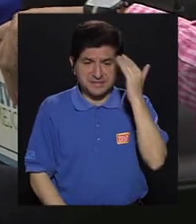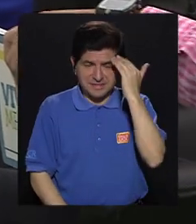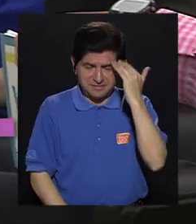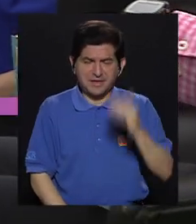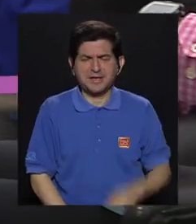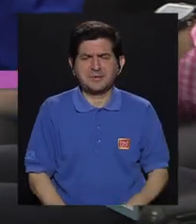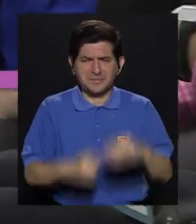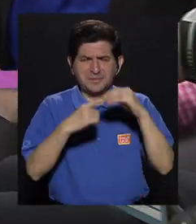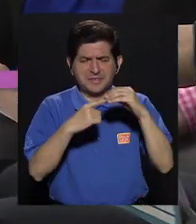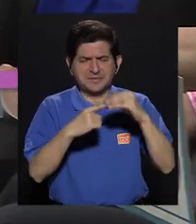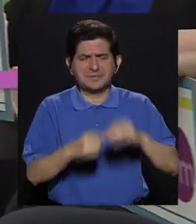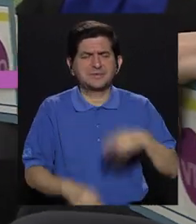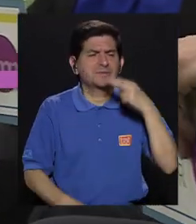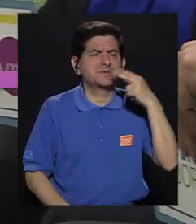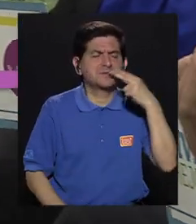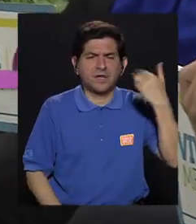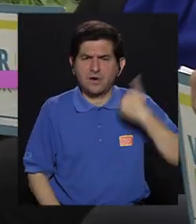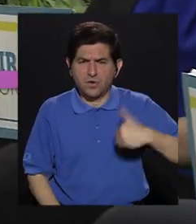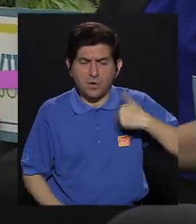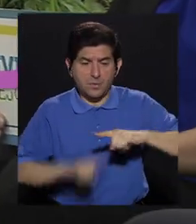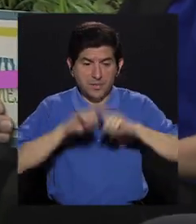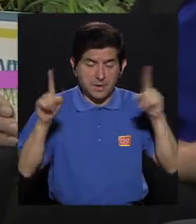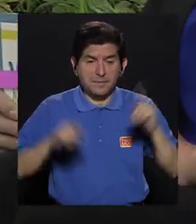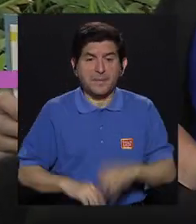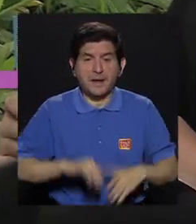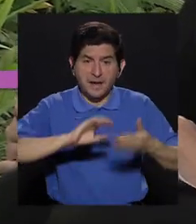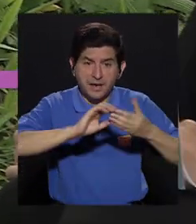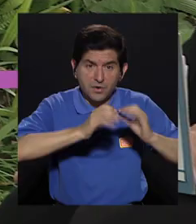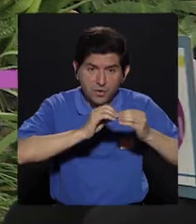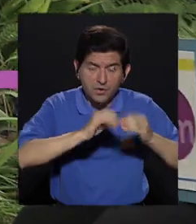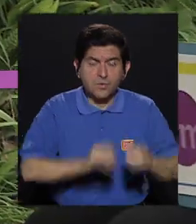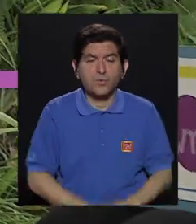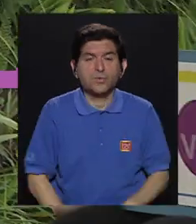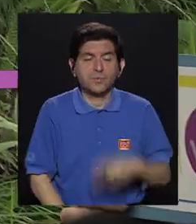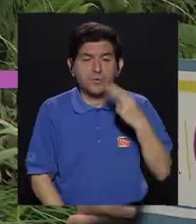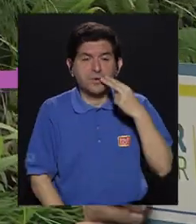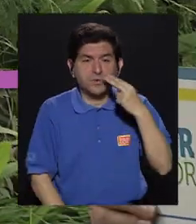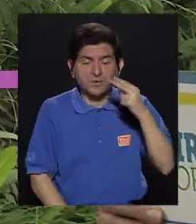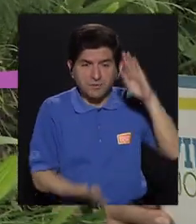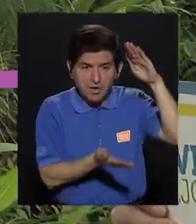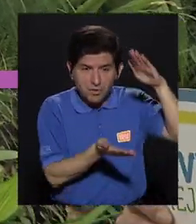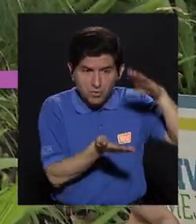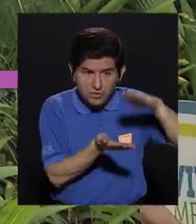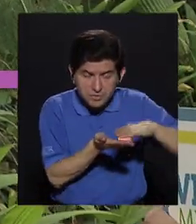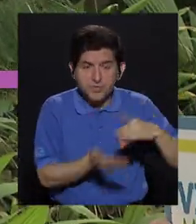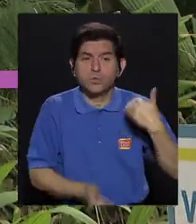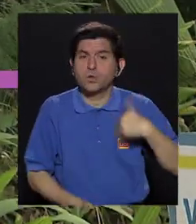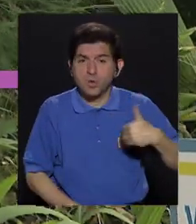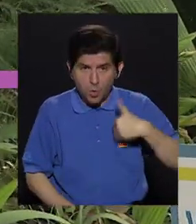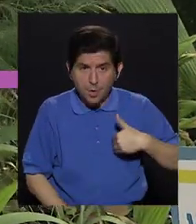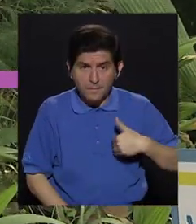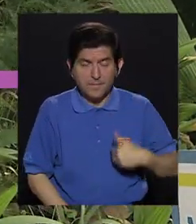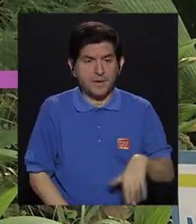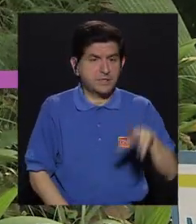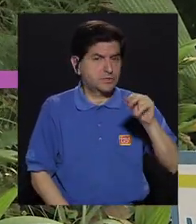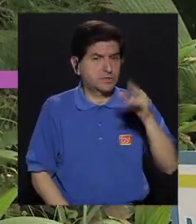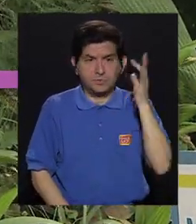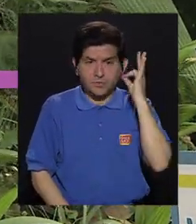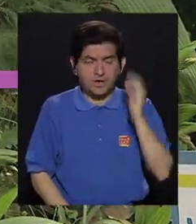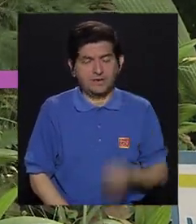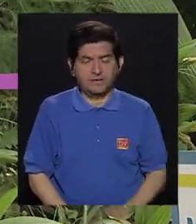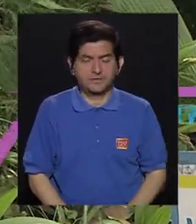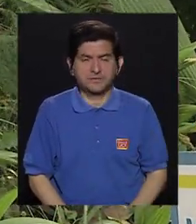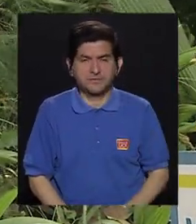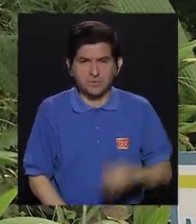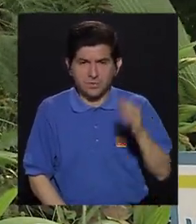Sabemos que fuma más el varón, pero también hemos visto que la prevalencia del tabaco se ha reducido más en hombres que en mujeres.